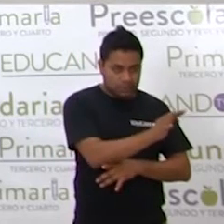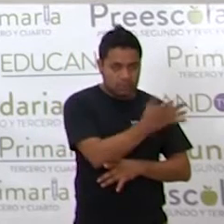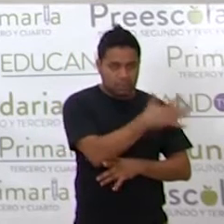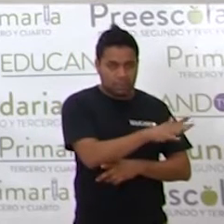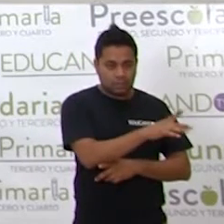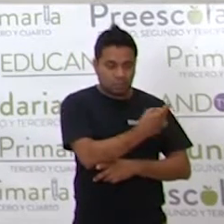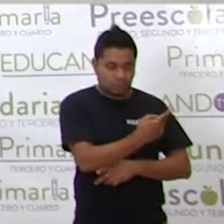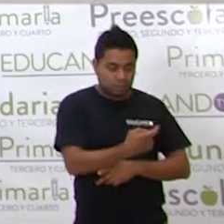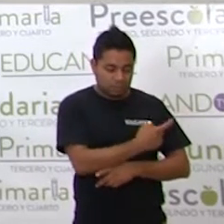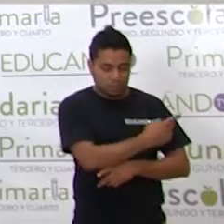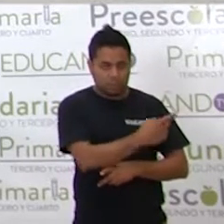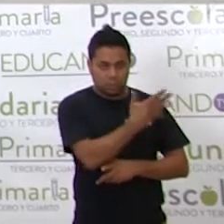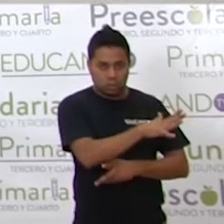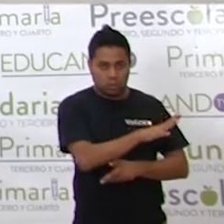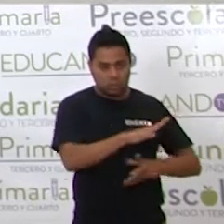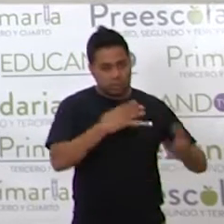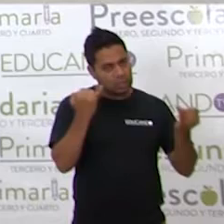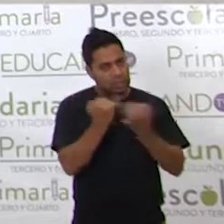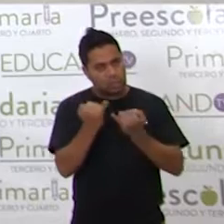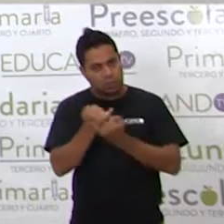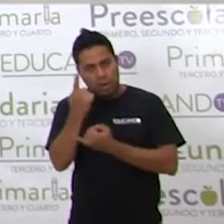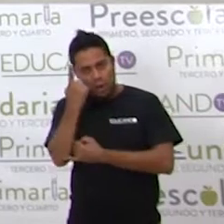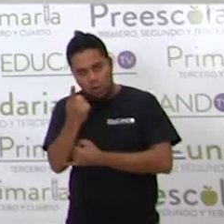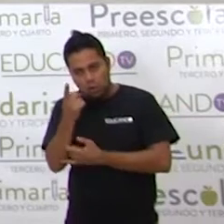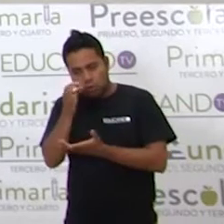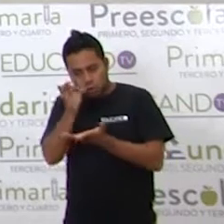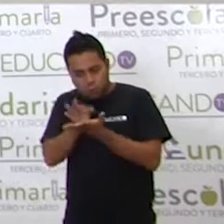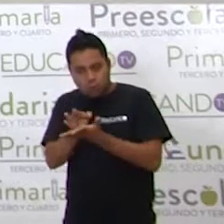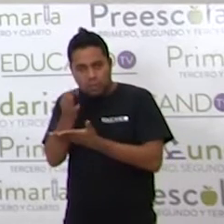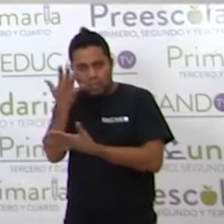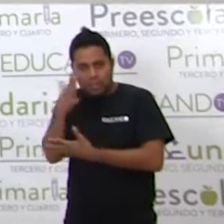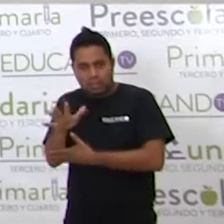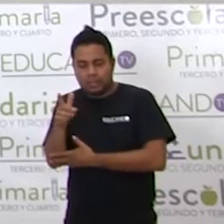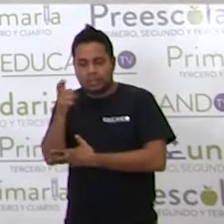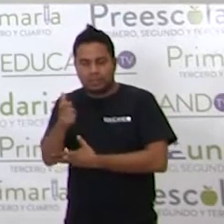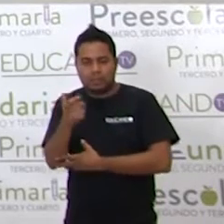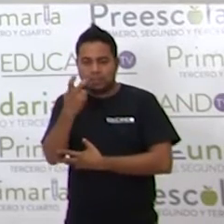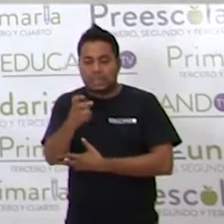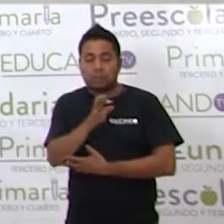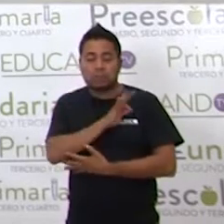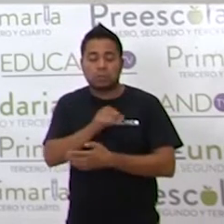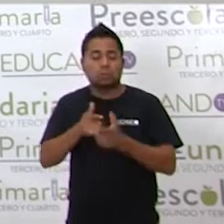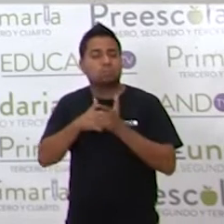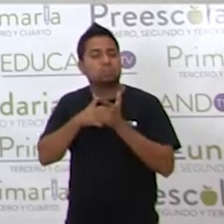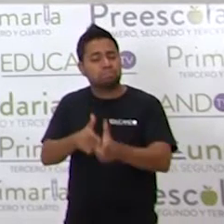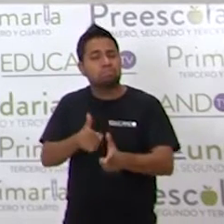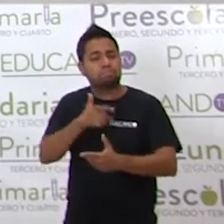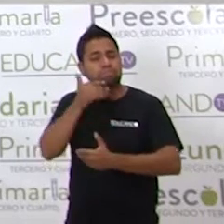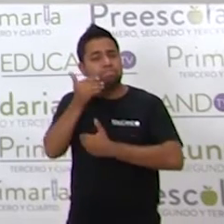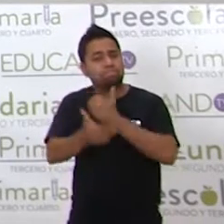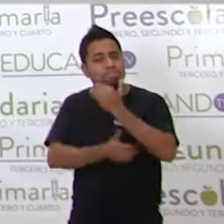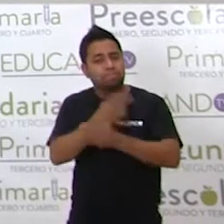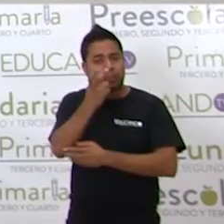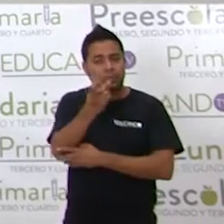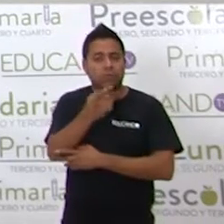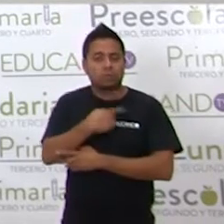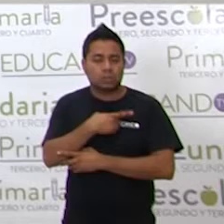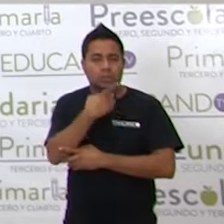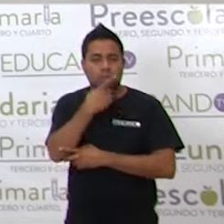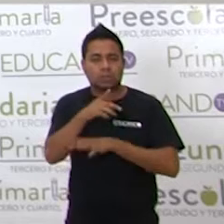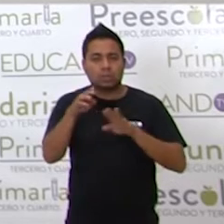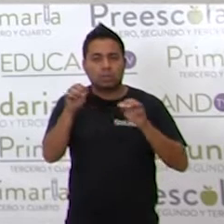valen lo mismo que una de 10 pesos. Y así lo podemos seguir haciendo. Y a eso me refiero con